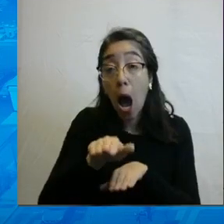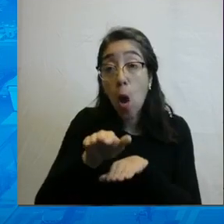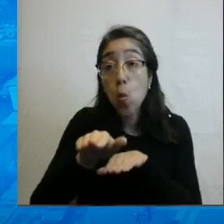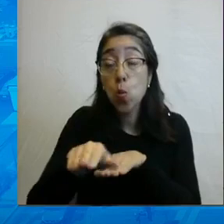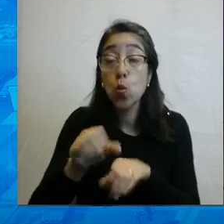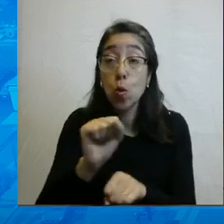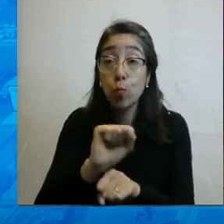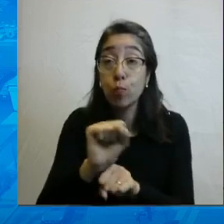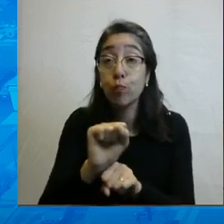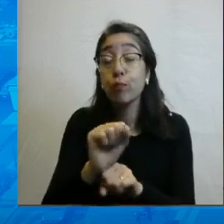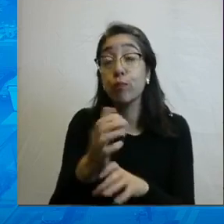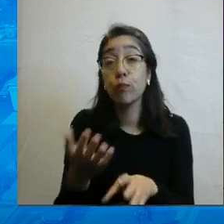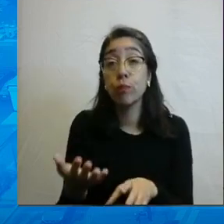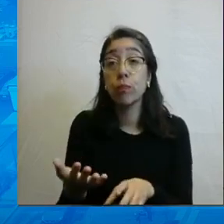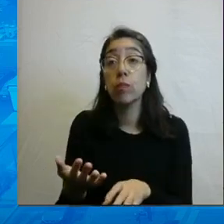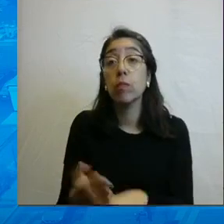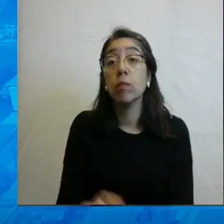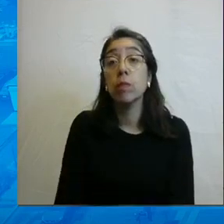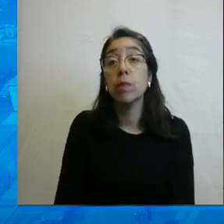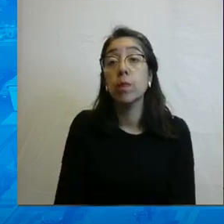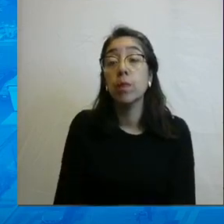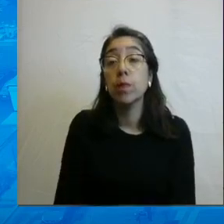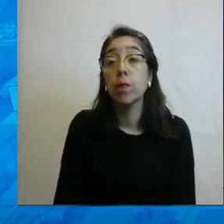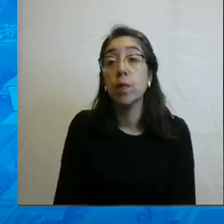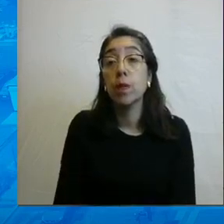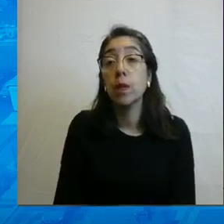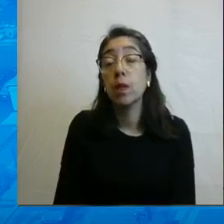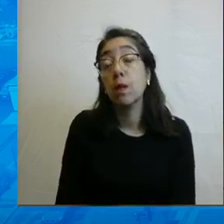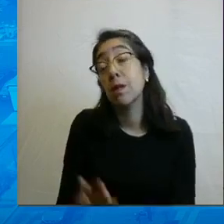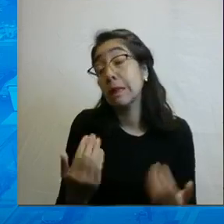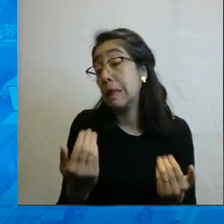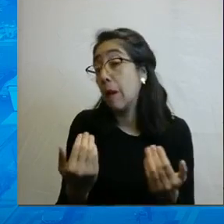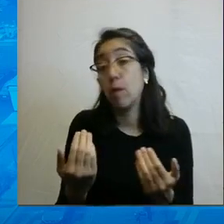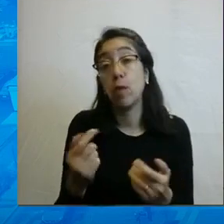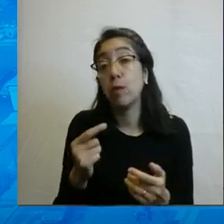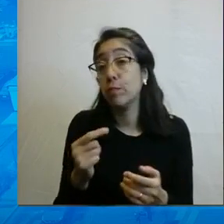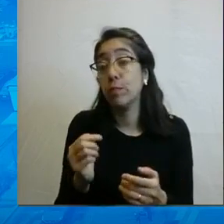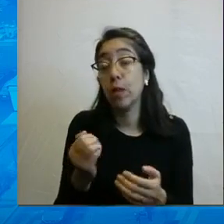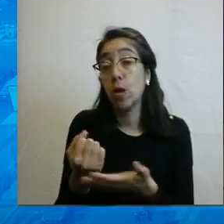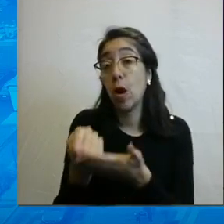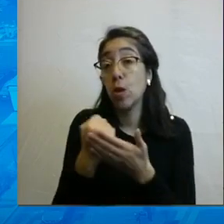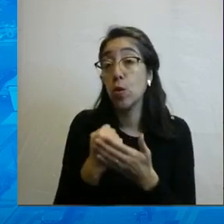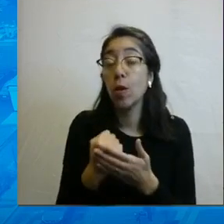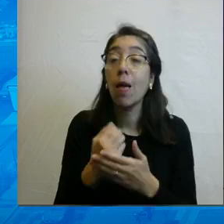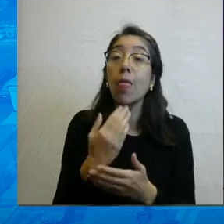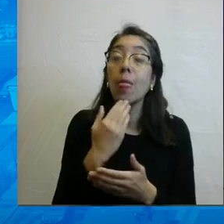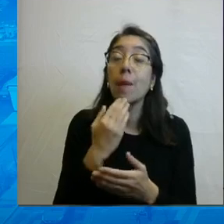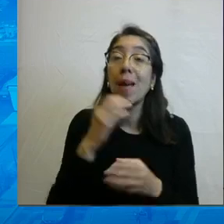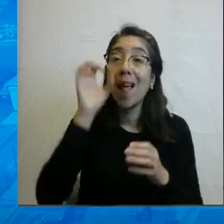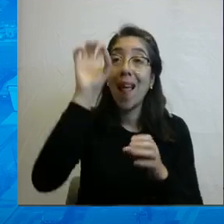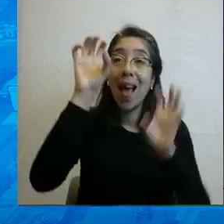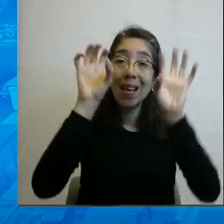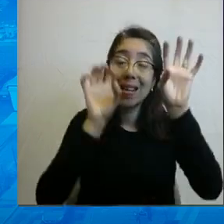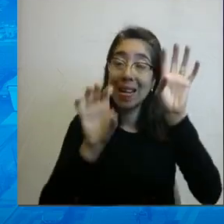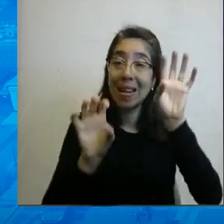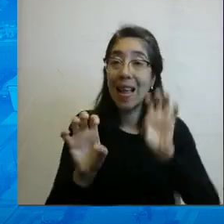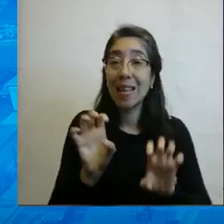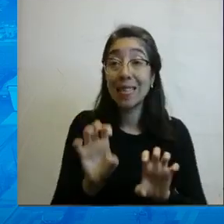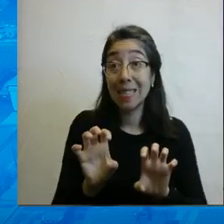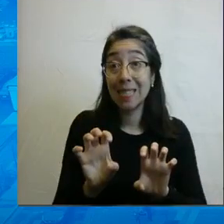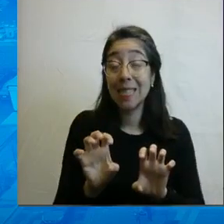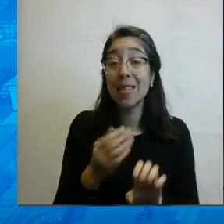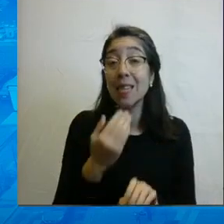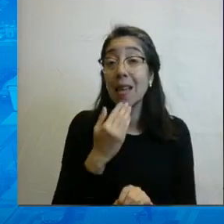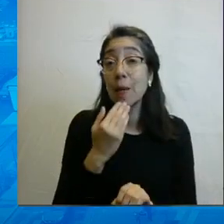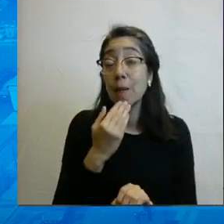hay días festivos. Entonces tenemos este problema. La señalética, y ojalá que esto también combine